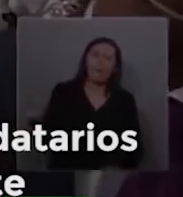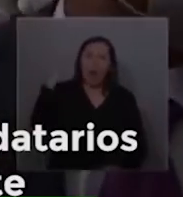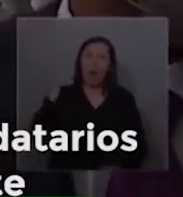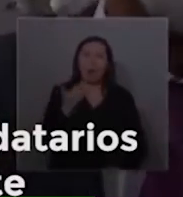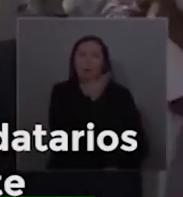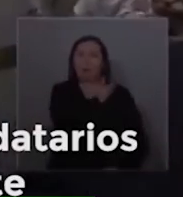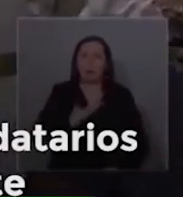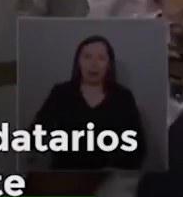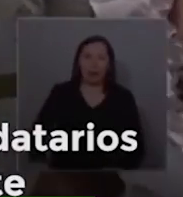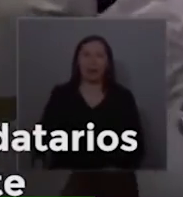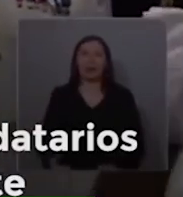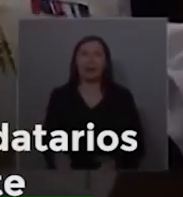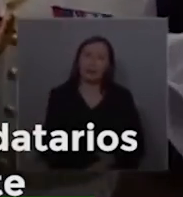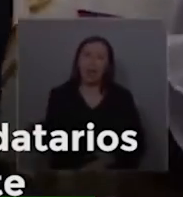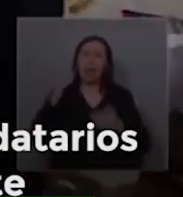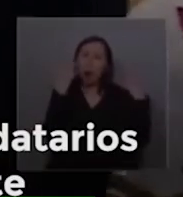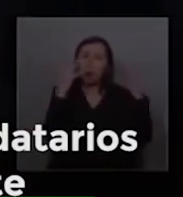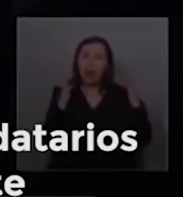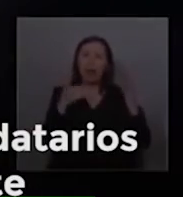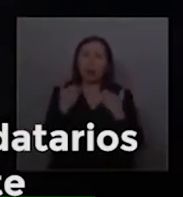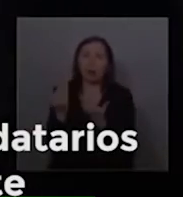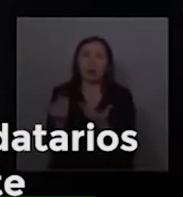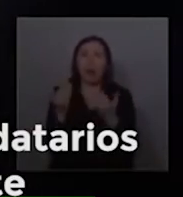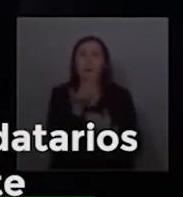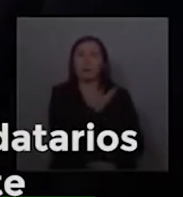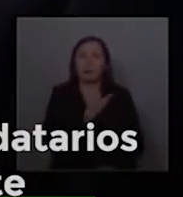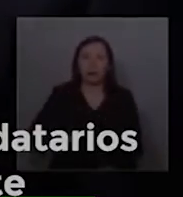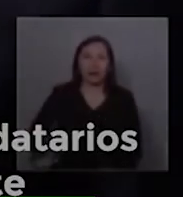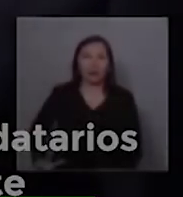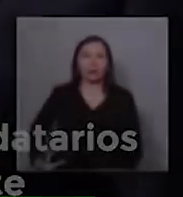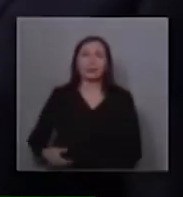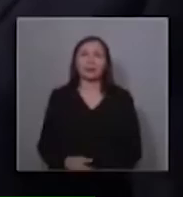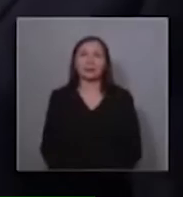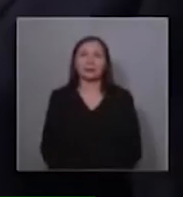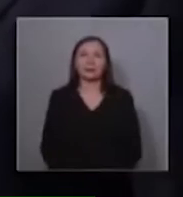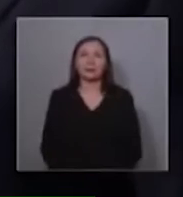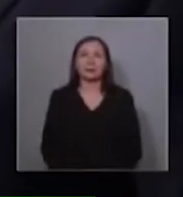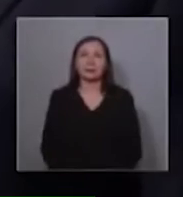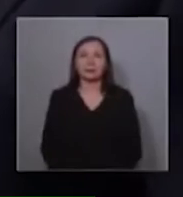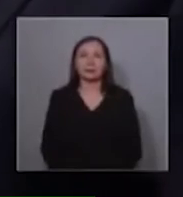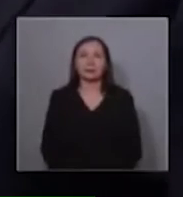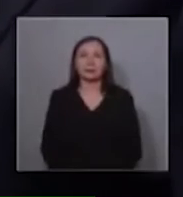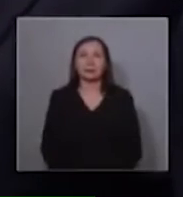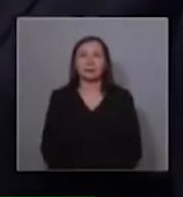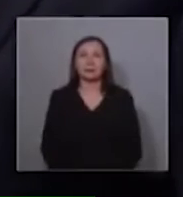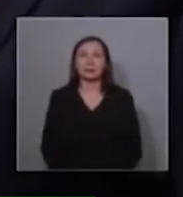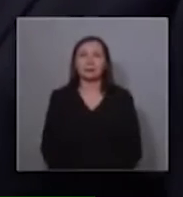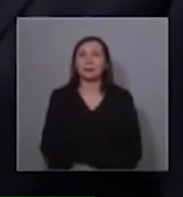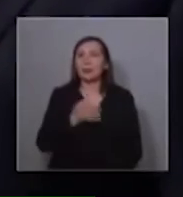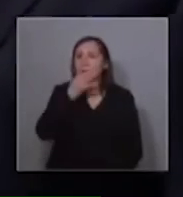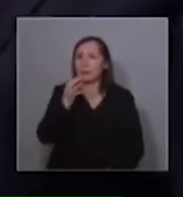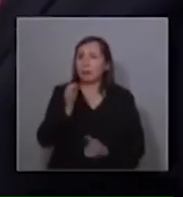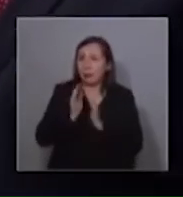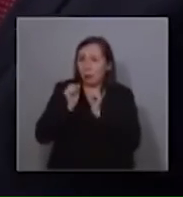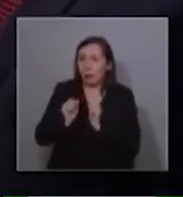ecologista del cuidado del medio ambiente y el calentamiento global y ahí creo que latinoamérica con estos nuevos gobiernos progresistas tienen